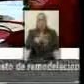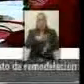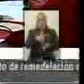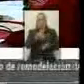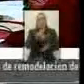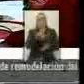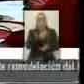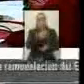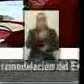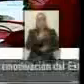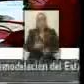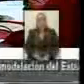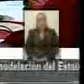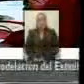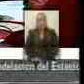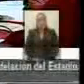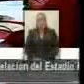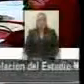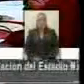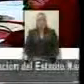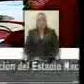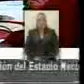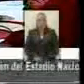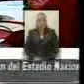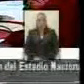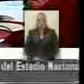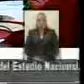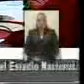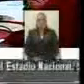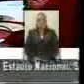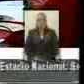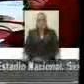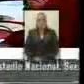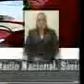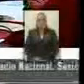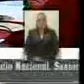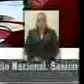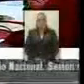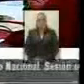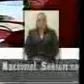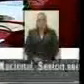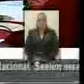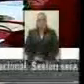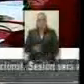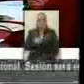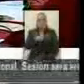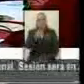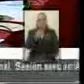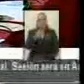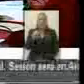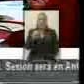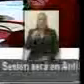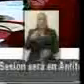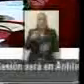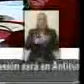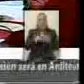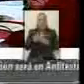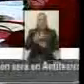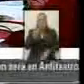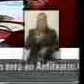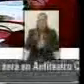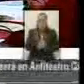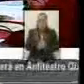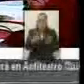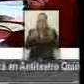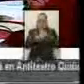presidente? ¿Quién defiende a los trabajadores? ¿Nosotros que somos de Acción Popular y nacionalistas del año 56? ¿O unos nacionalistas trasnochados